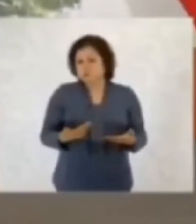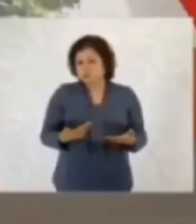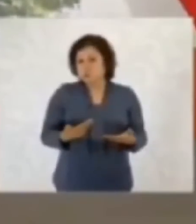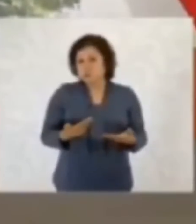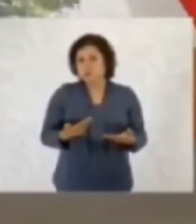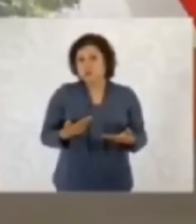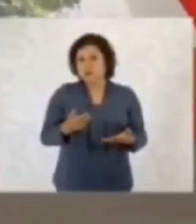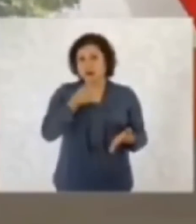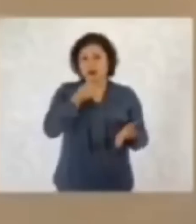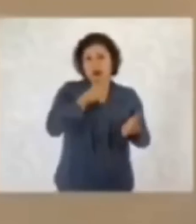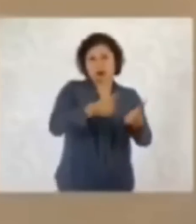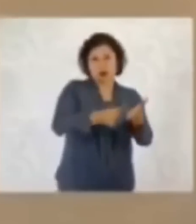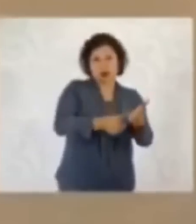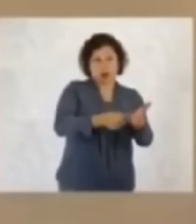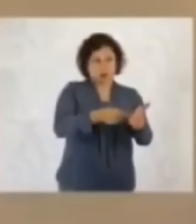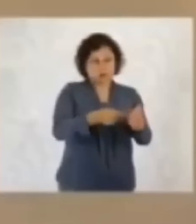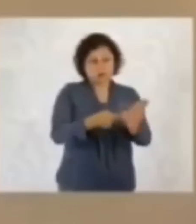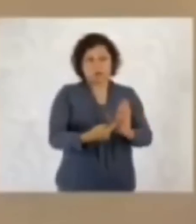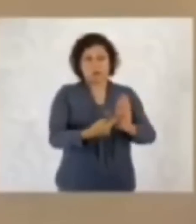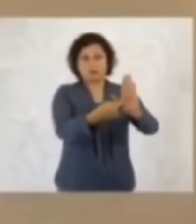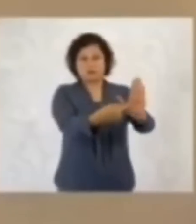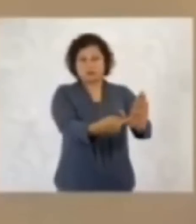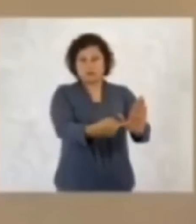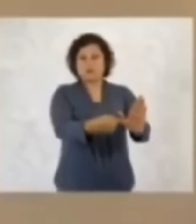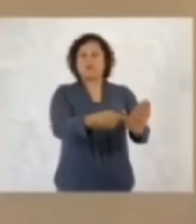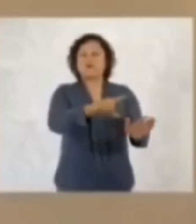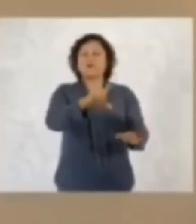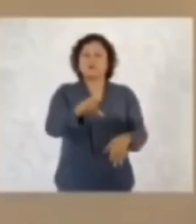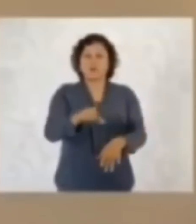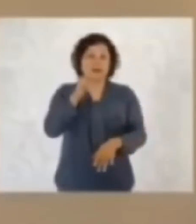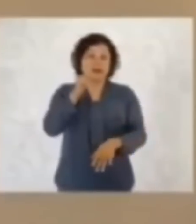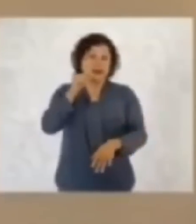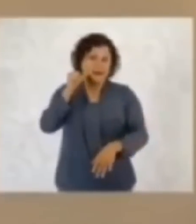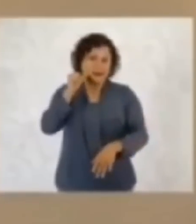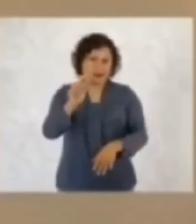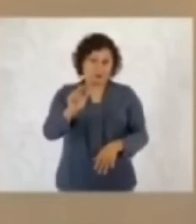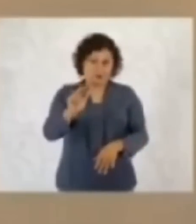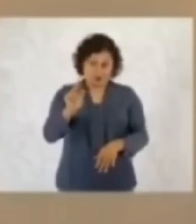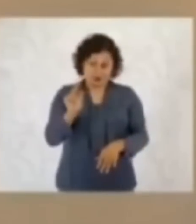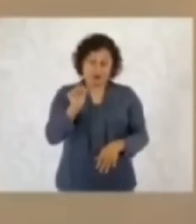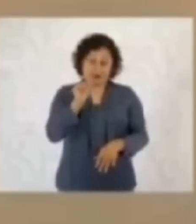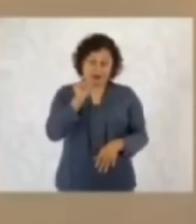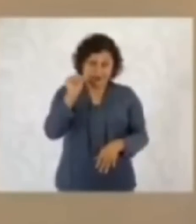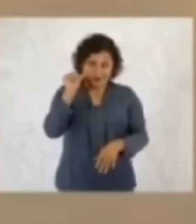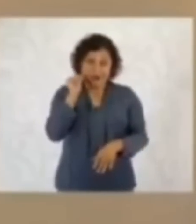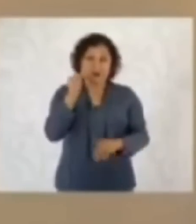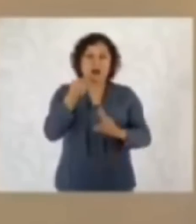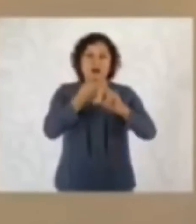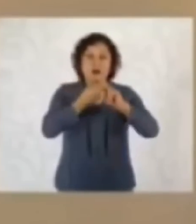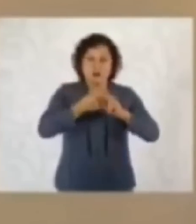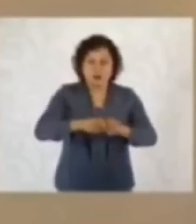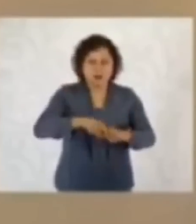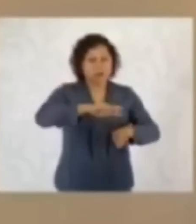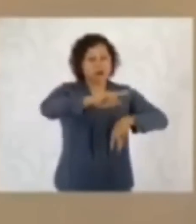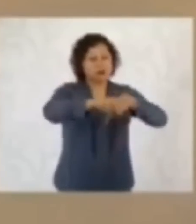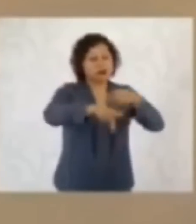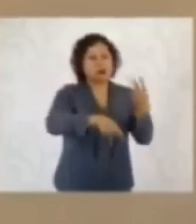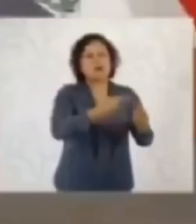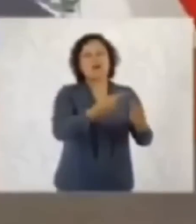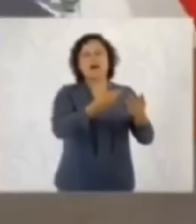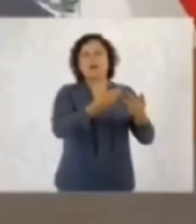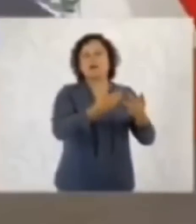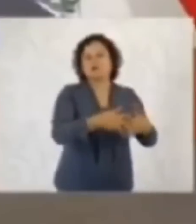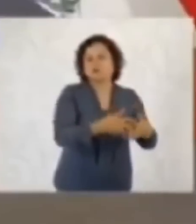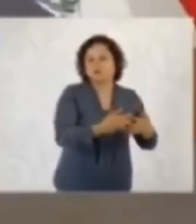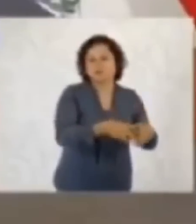Una vez que se llevó a cabo la notificación, el día martes, que fue el día de ayer, se inició con estos trabajos de demolición. Pero, ¿qué creen